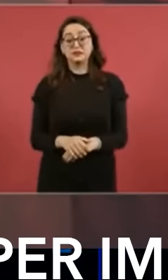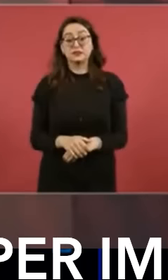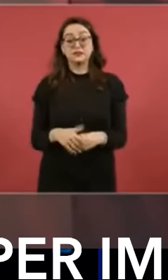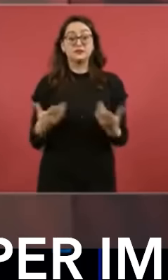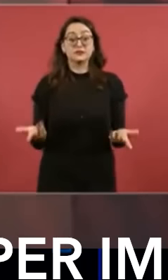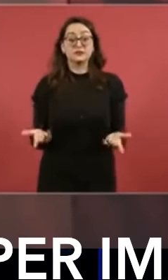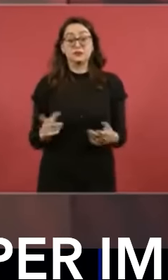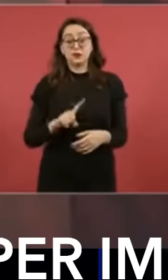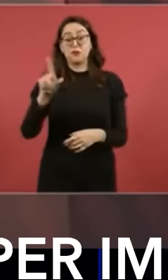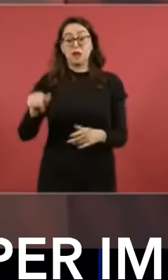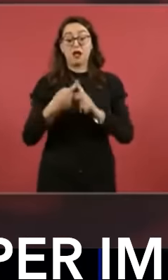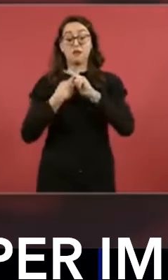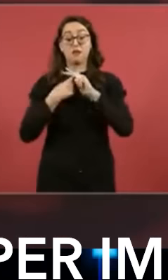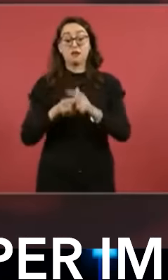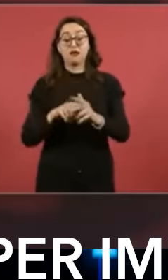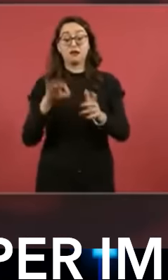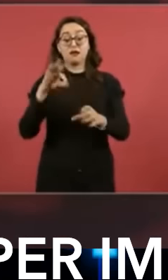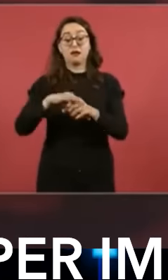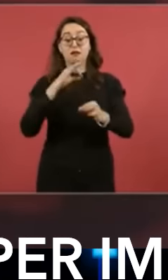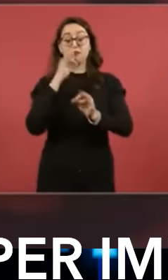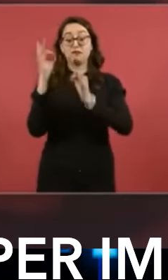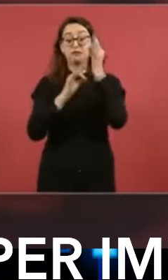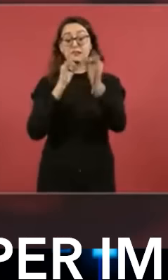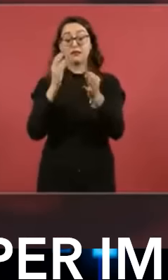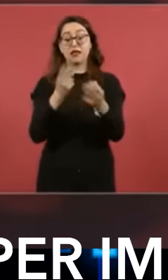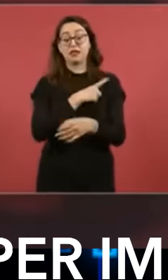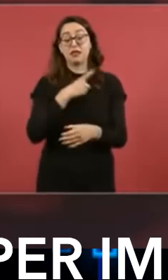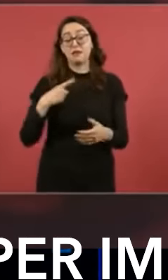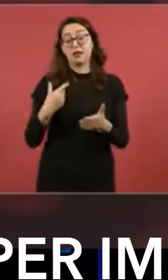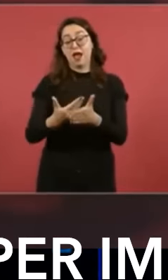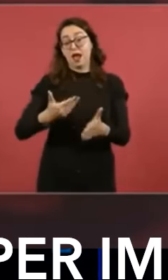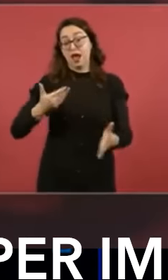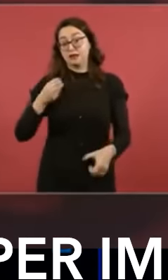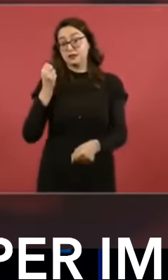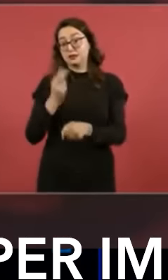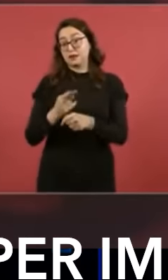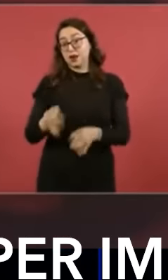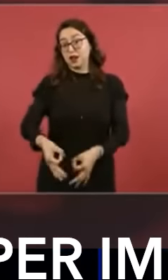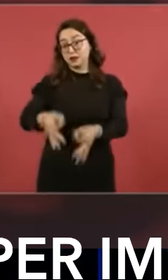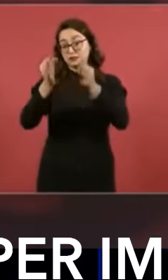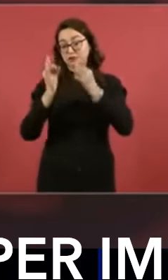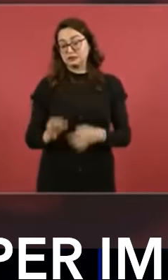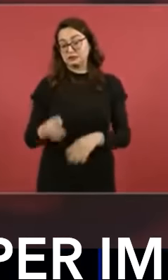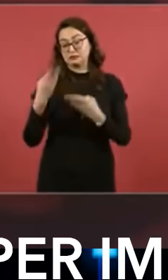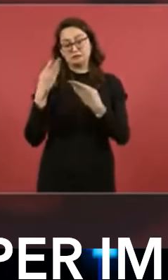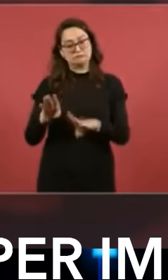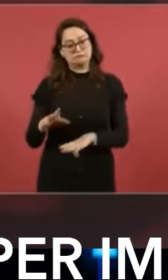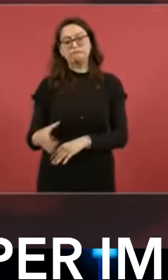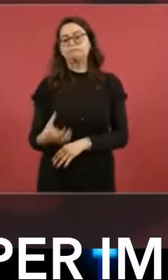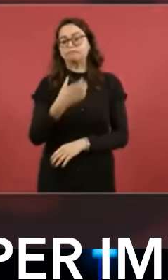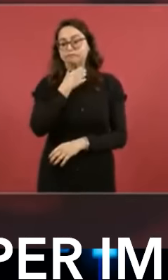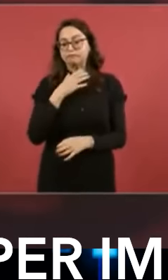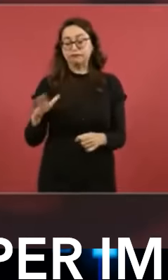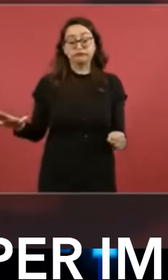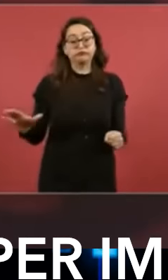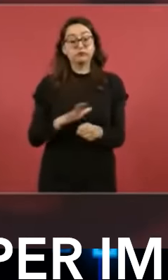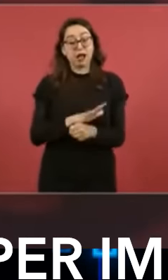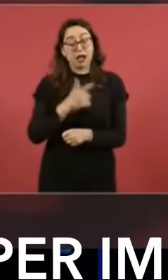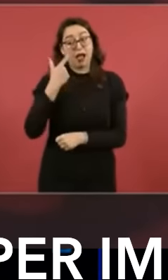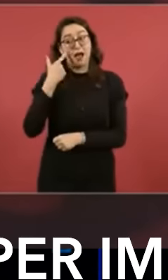veda, se van a entregar por adelantado apoyos. Entonces van a estar los bancos llenos. Va a ser